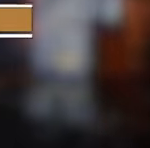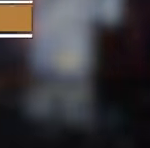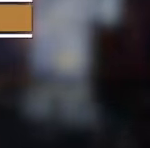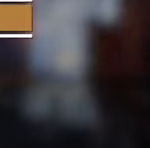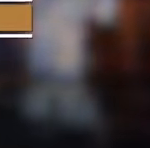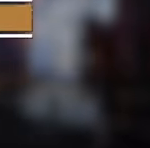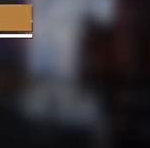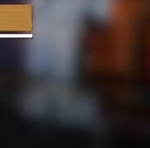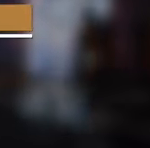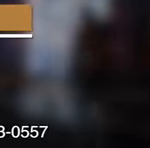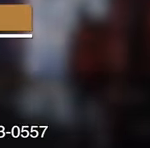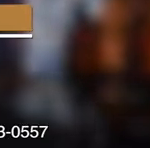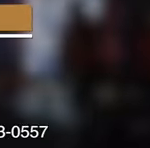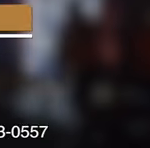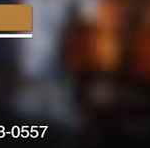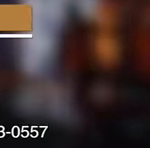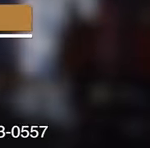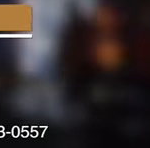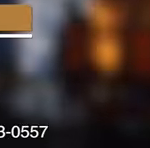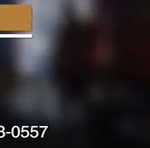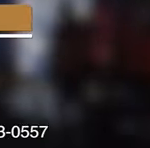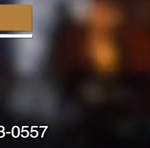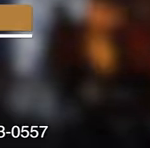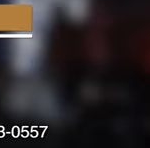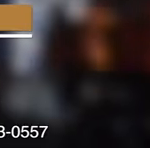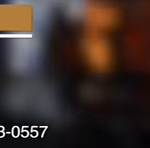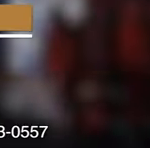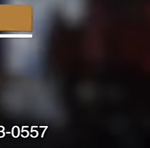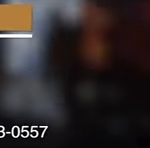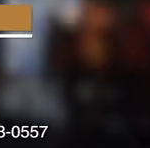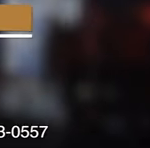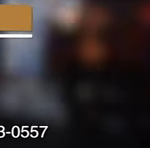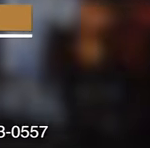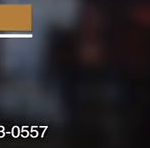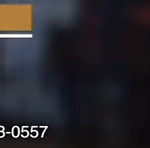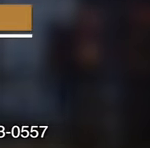55-3684-0370 y el asistente virtual a través del número